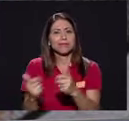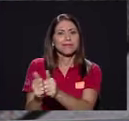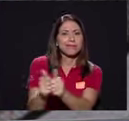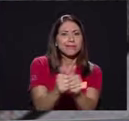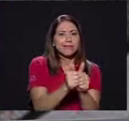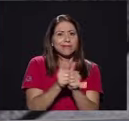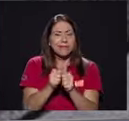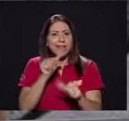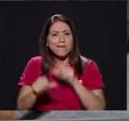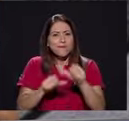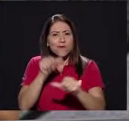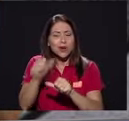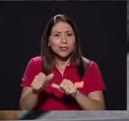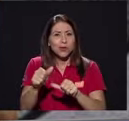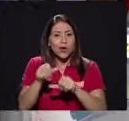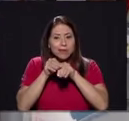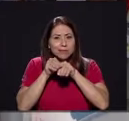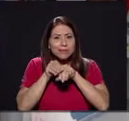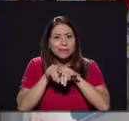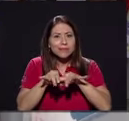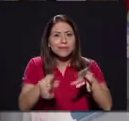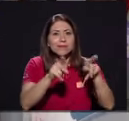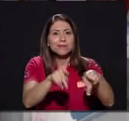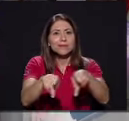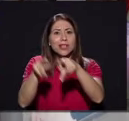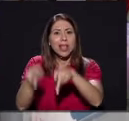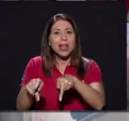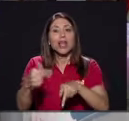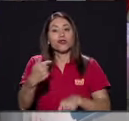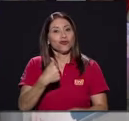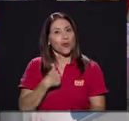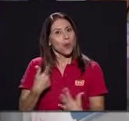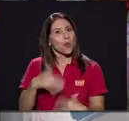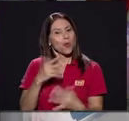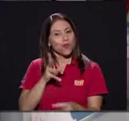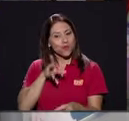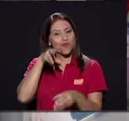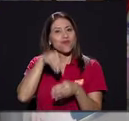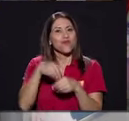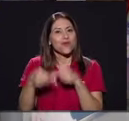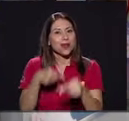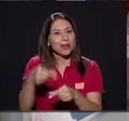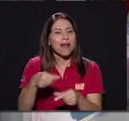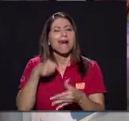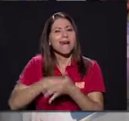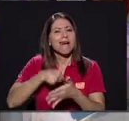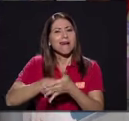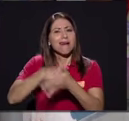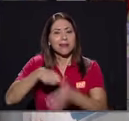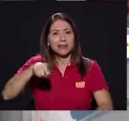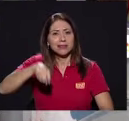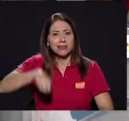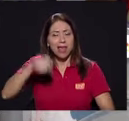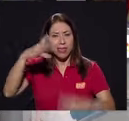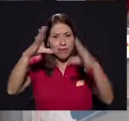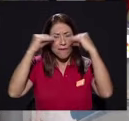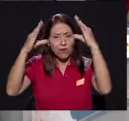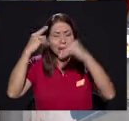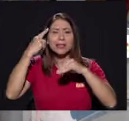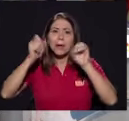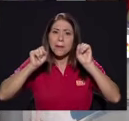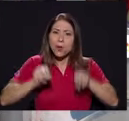en un mismo esfuerzo y además a que le llegue a una ciudadanía de la que yo tengo el privilegio de ser parte de esa generación, que insiste en la necesidad